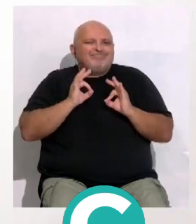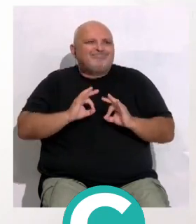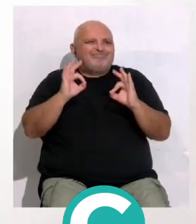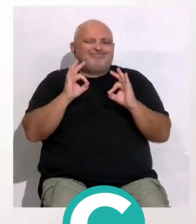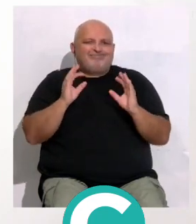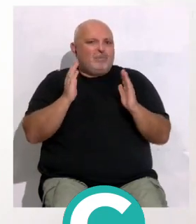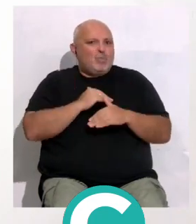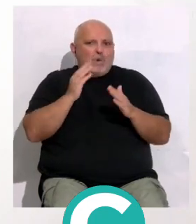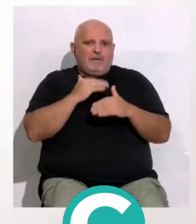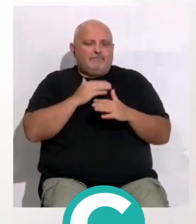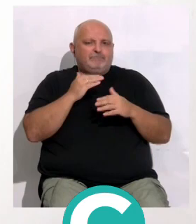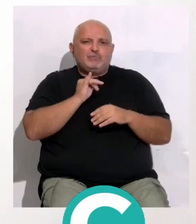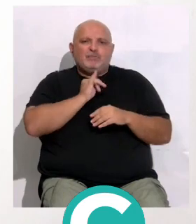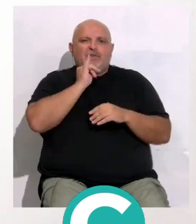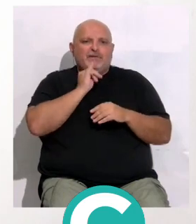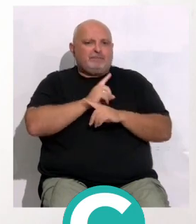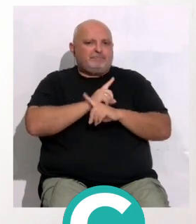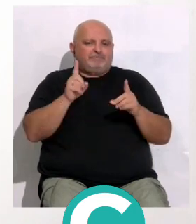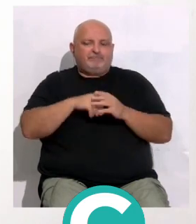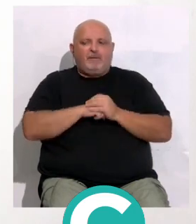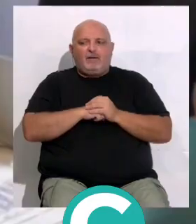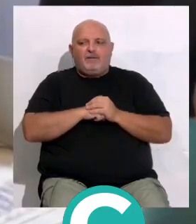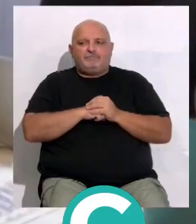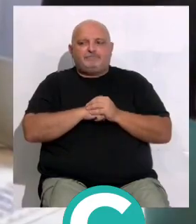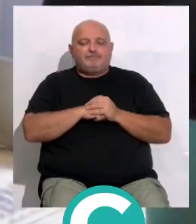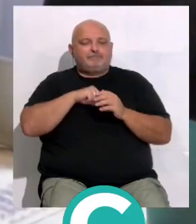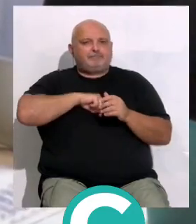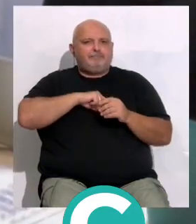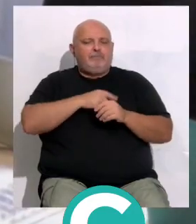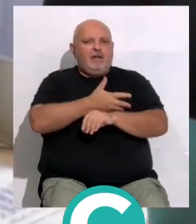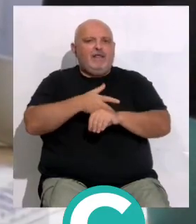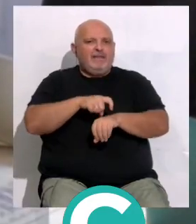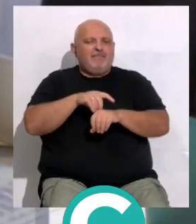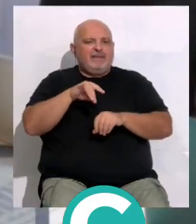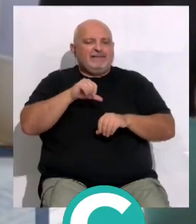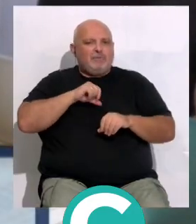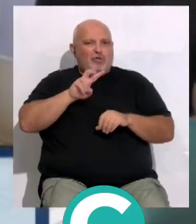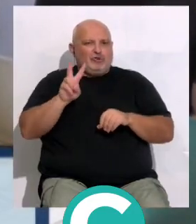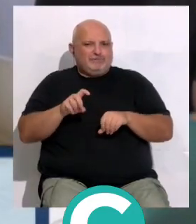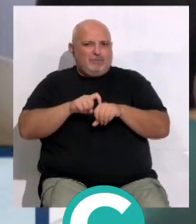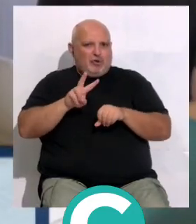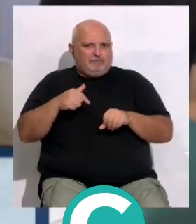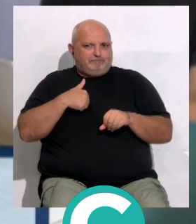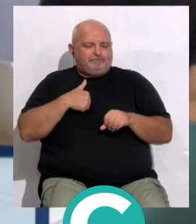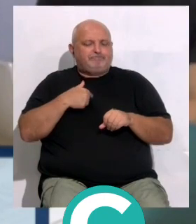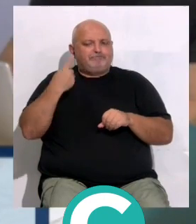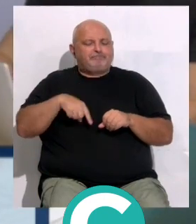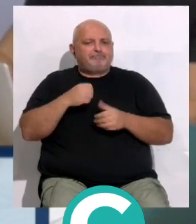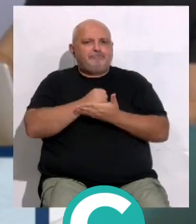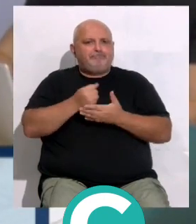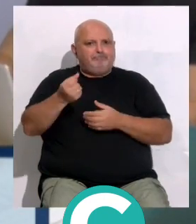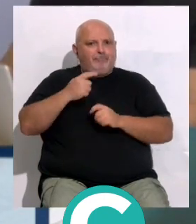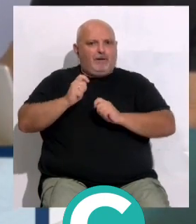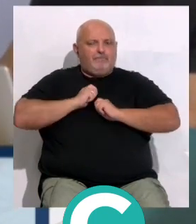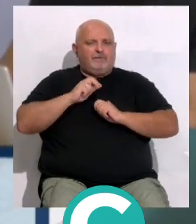específico suficiente, al menos en nuestra opinión. Tengo diabetes tipo 2, entonces estoy tomando un medicamento